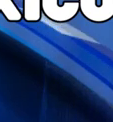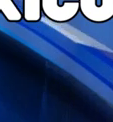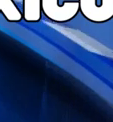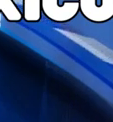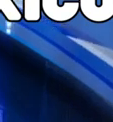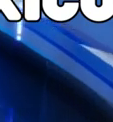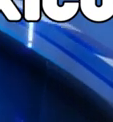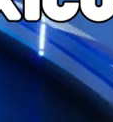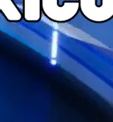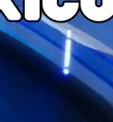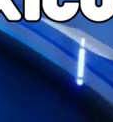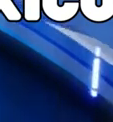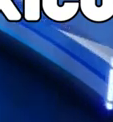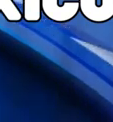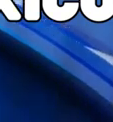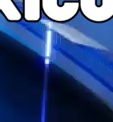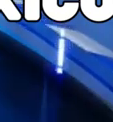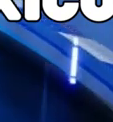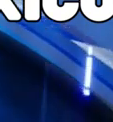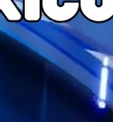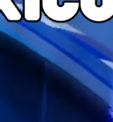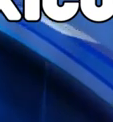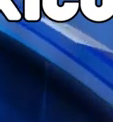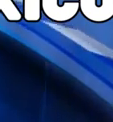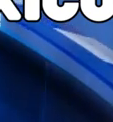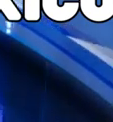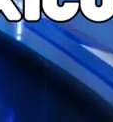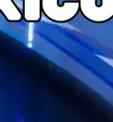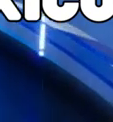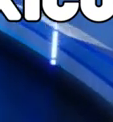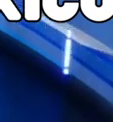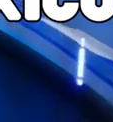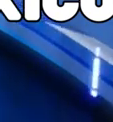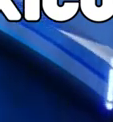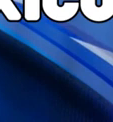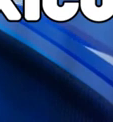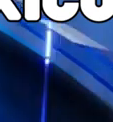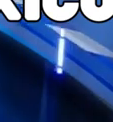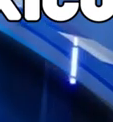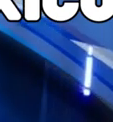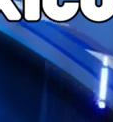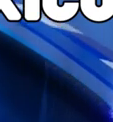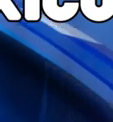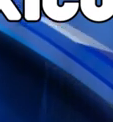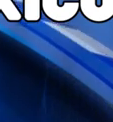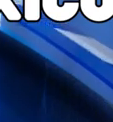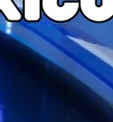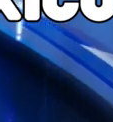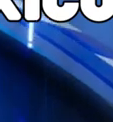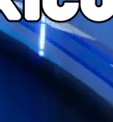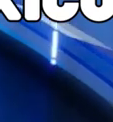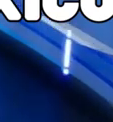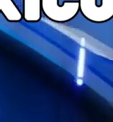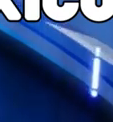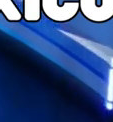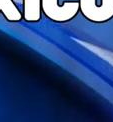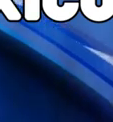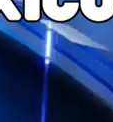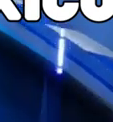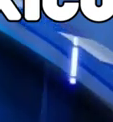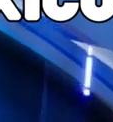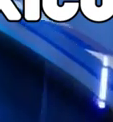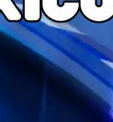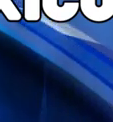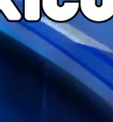El gobernador y su servidora tuvimos una reunión. El gobernador tuvo a bien visitarme en la Ciudad de México para hablar